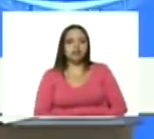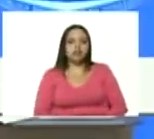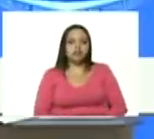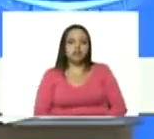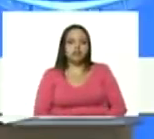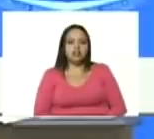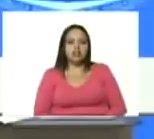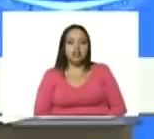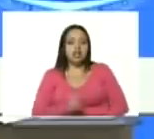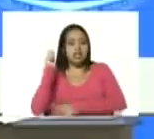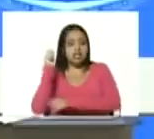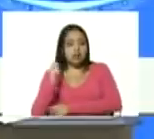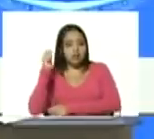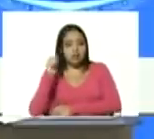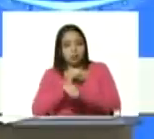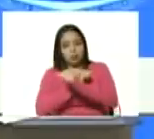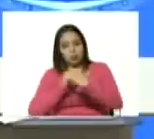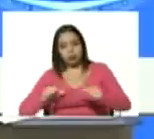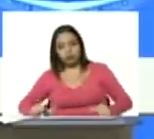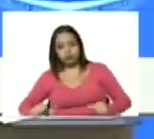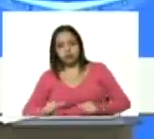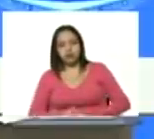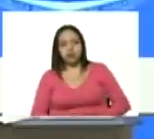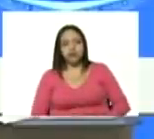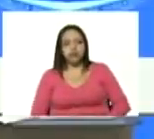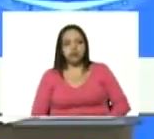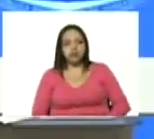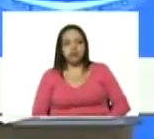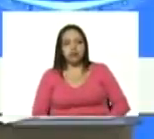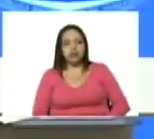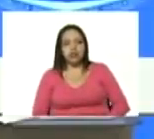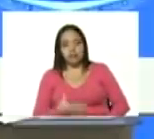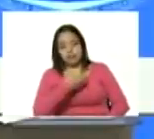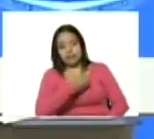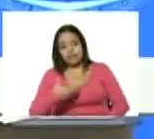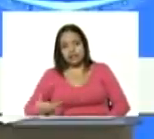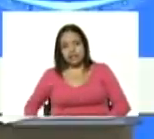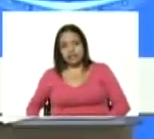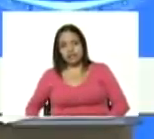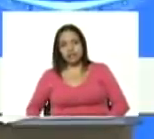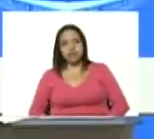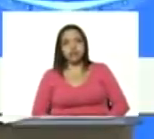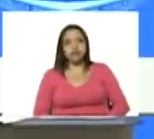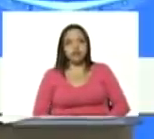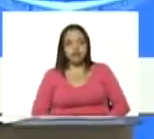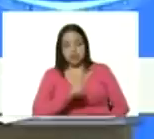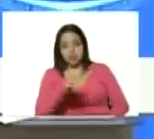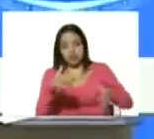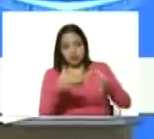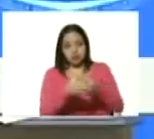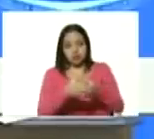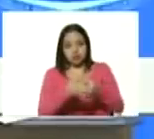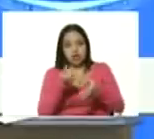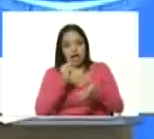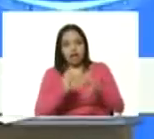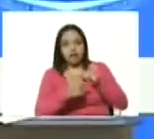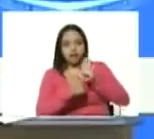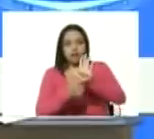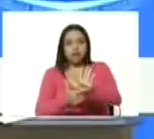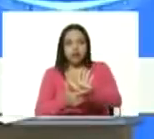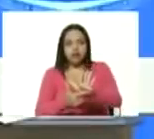Duarte Pacheco, el excelentísimo presidente de la OIP, publicó en su